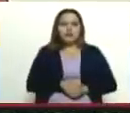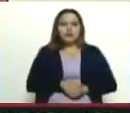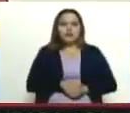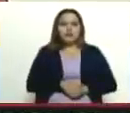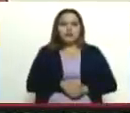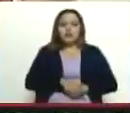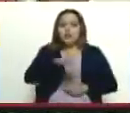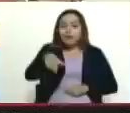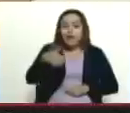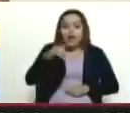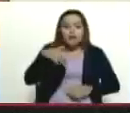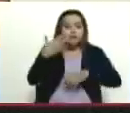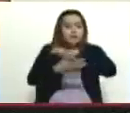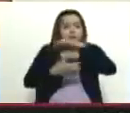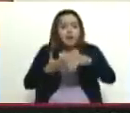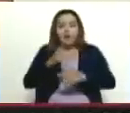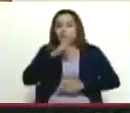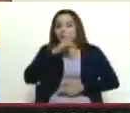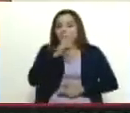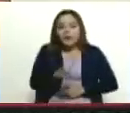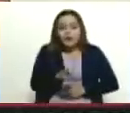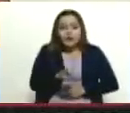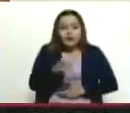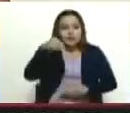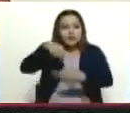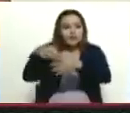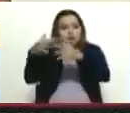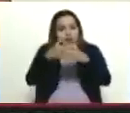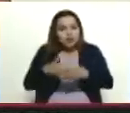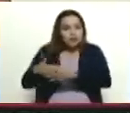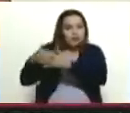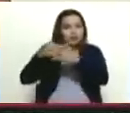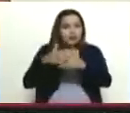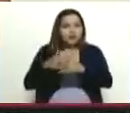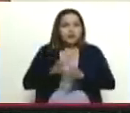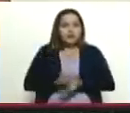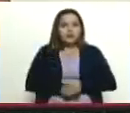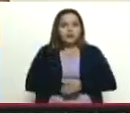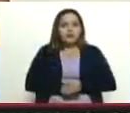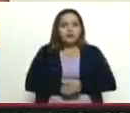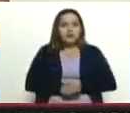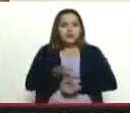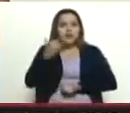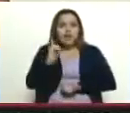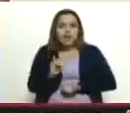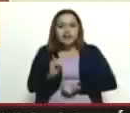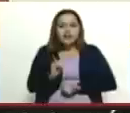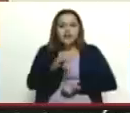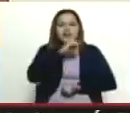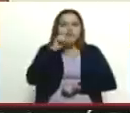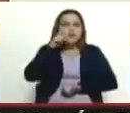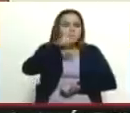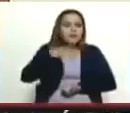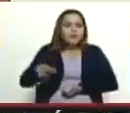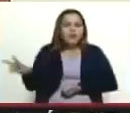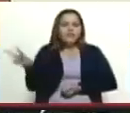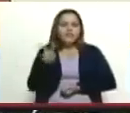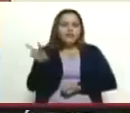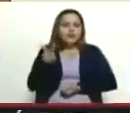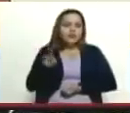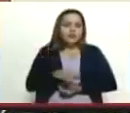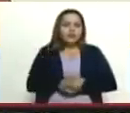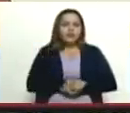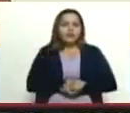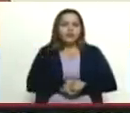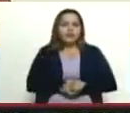un hecho lamentable, o varios hechos lamentables en Estados Unidos, donde desafortunadamente aparecen nombres de venezolanos y venezolanas que